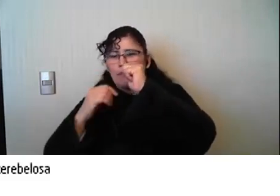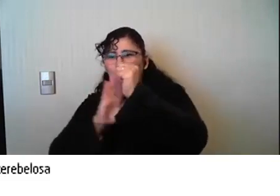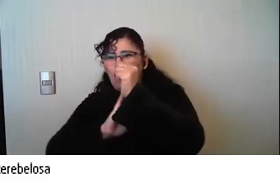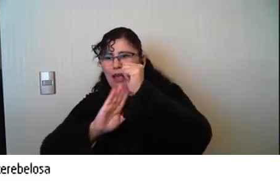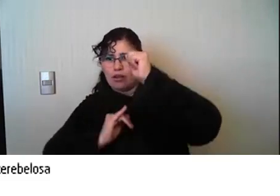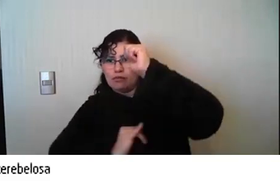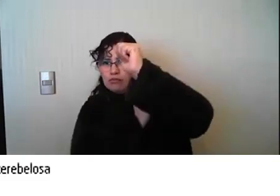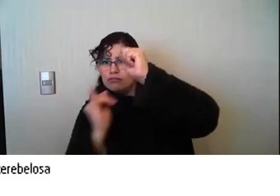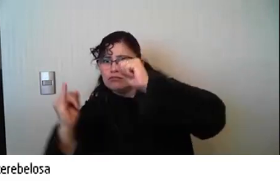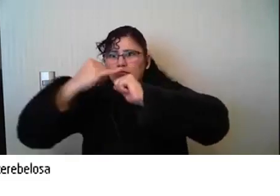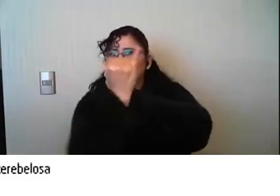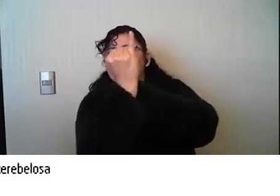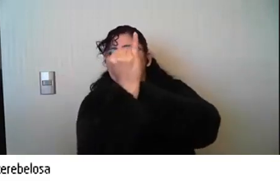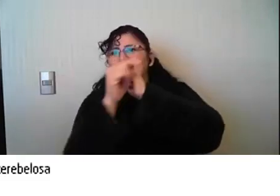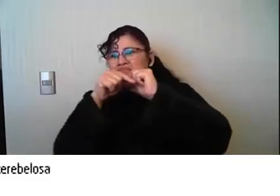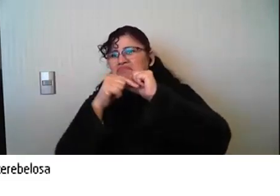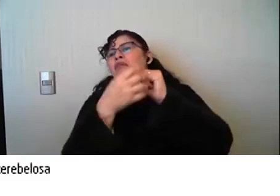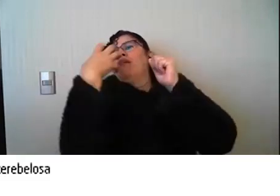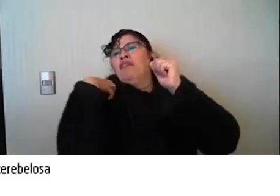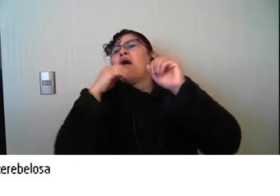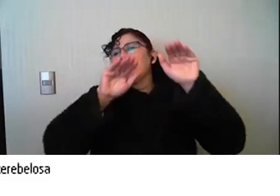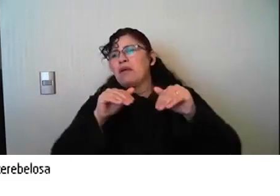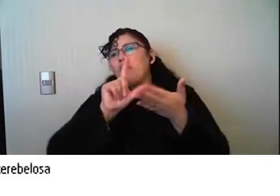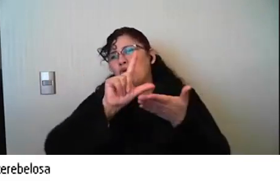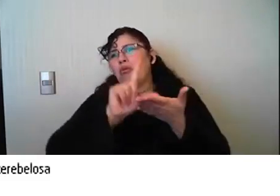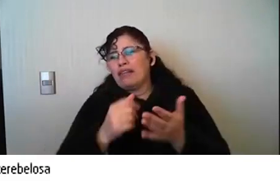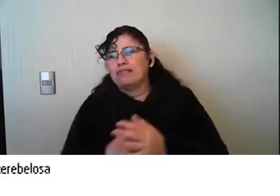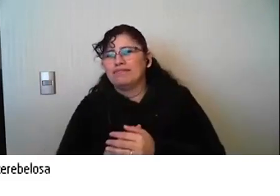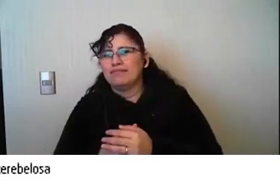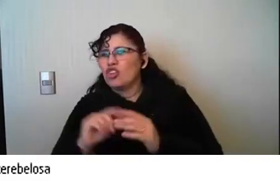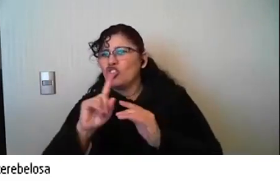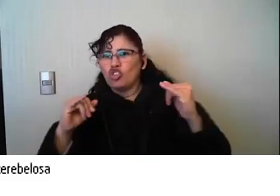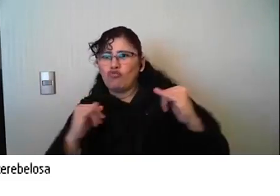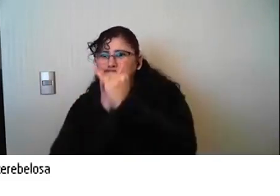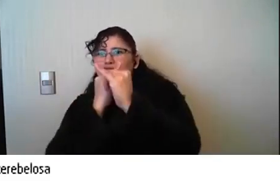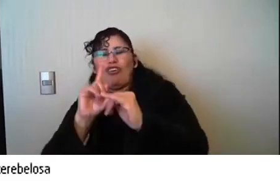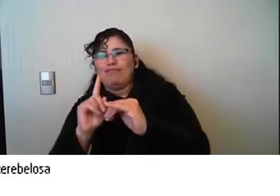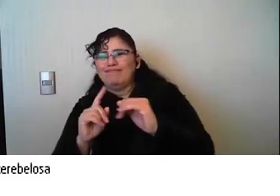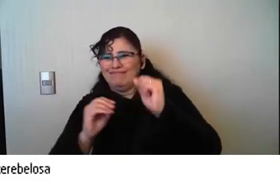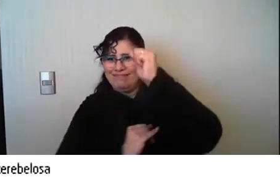Una vez que la información, que es de propiocepción inconsciente a través de la médula espinal,